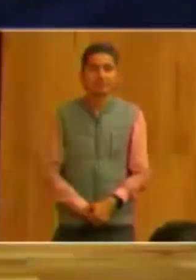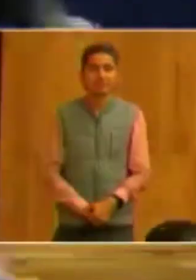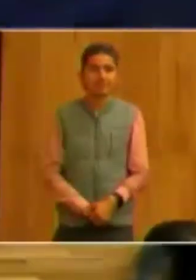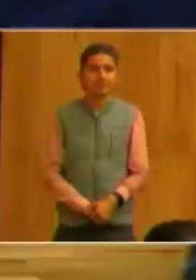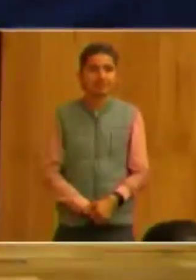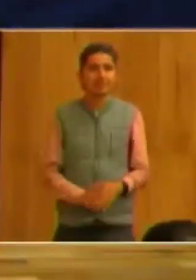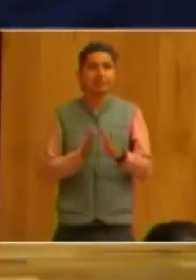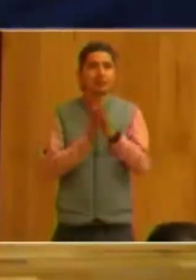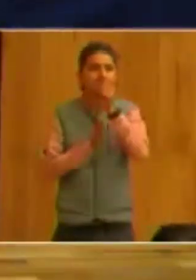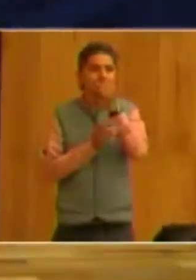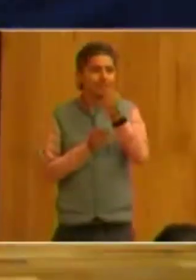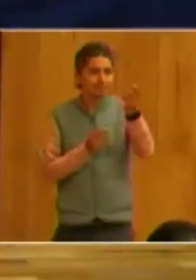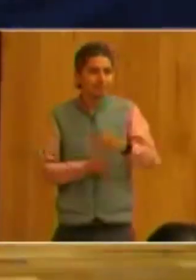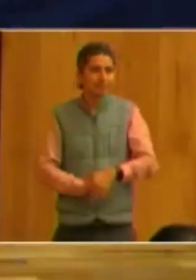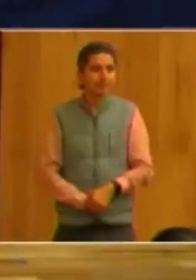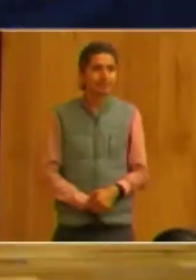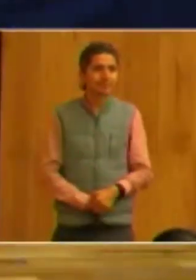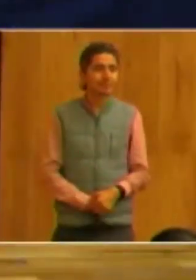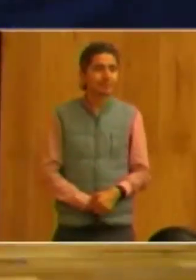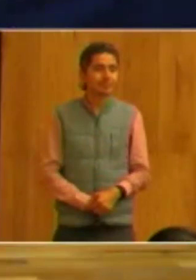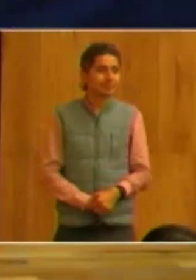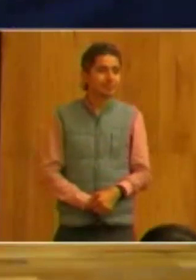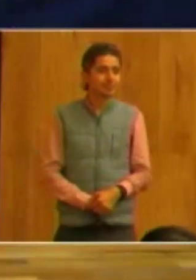le pasan el micrófono.